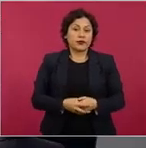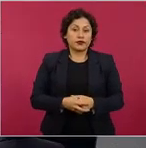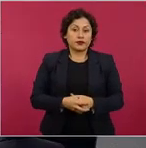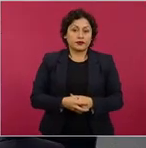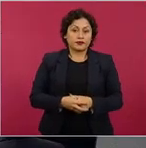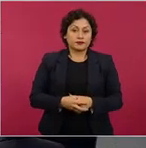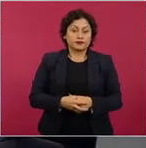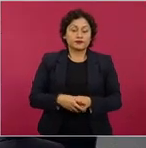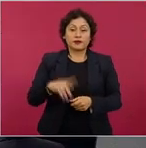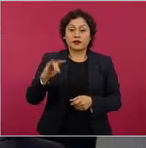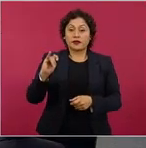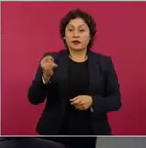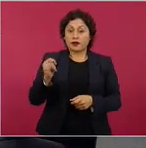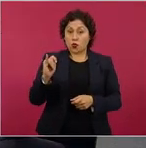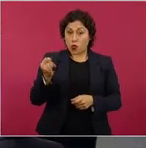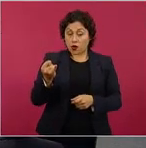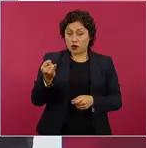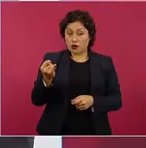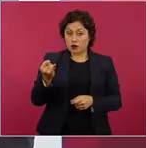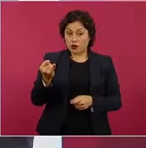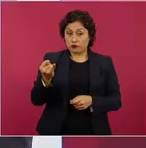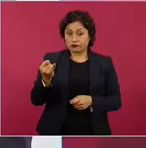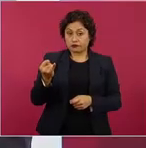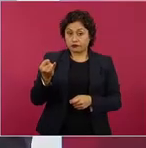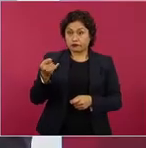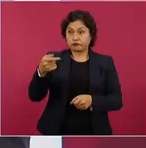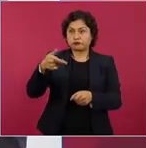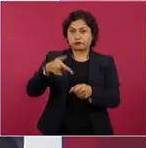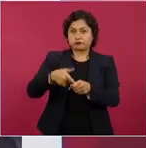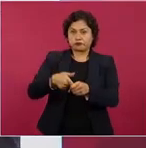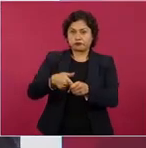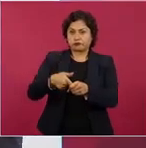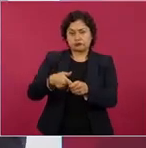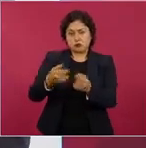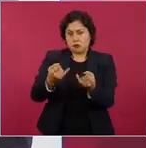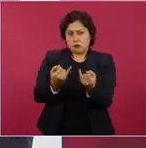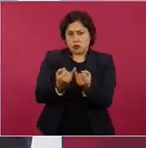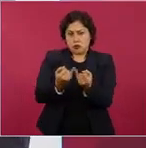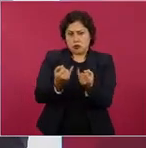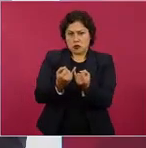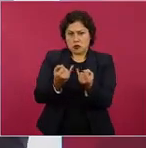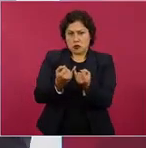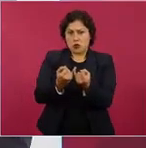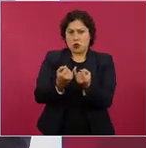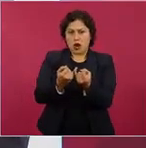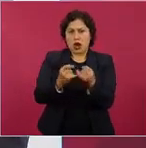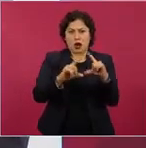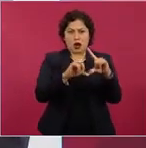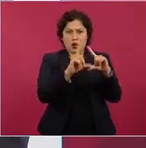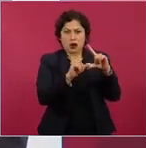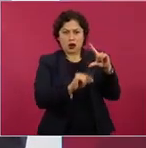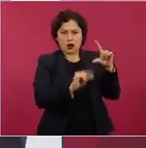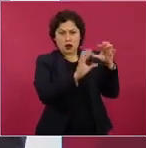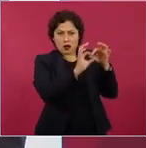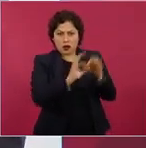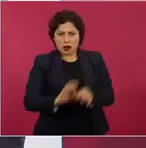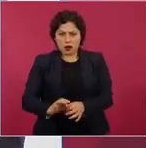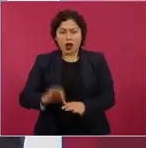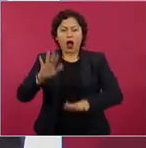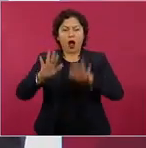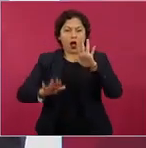en Tijuana vale lo mismo que vale en el resto del país y a veces